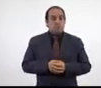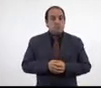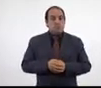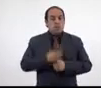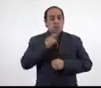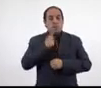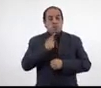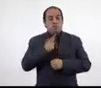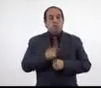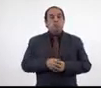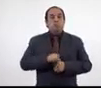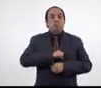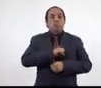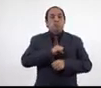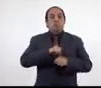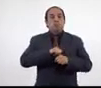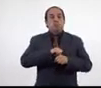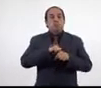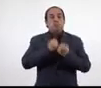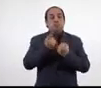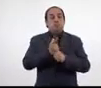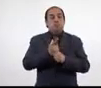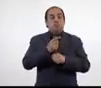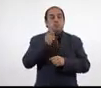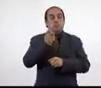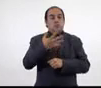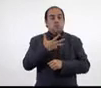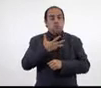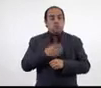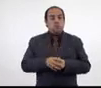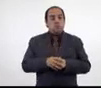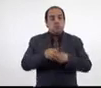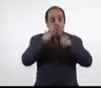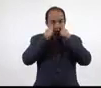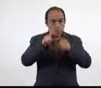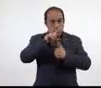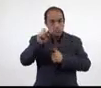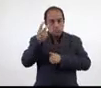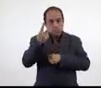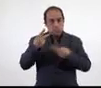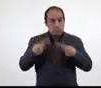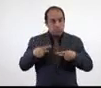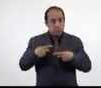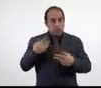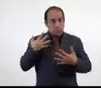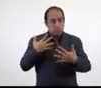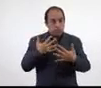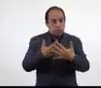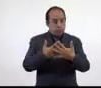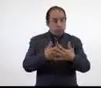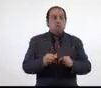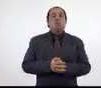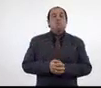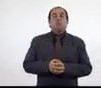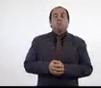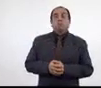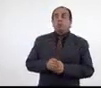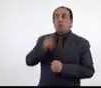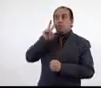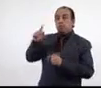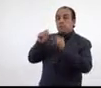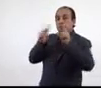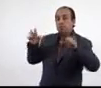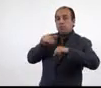social. Esto ha provocado la atención de 102 personas hasta este momento. En pantalla están viendo los